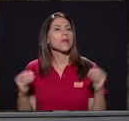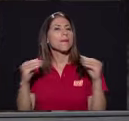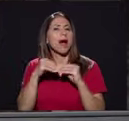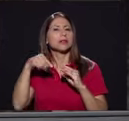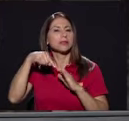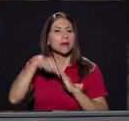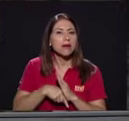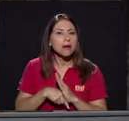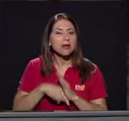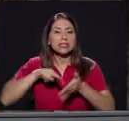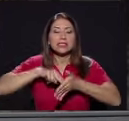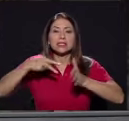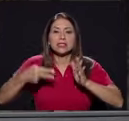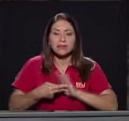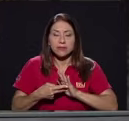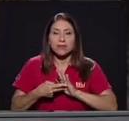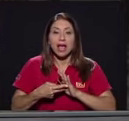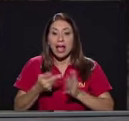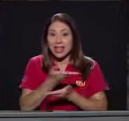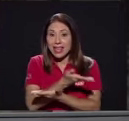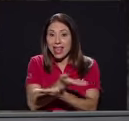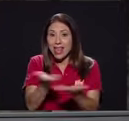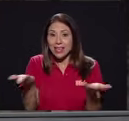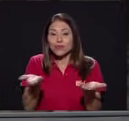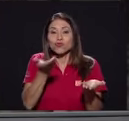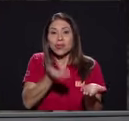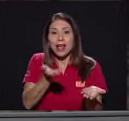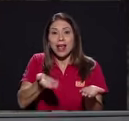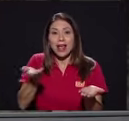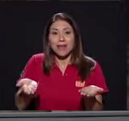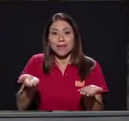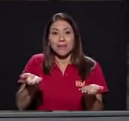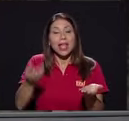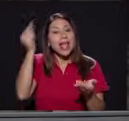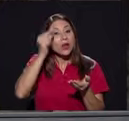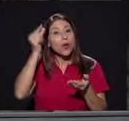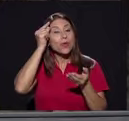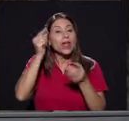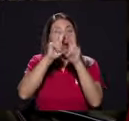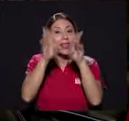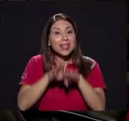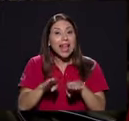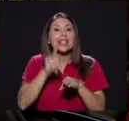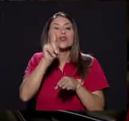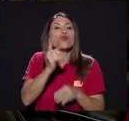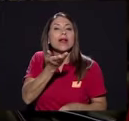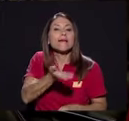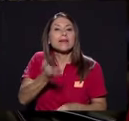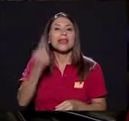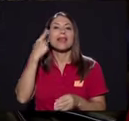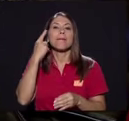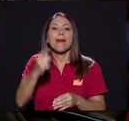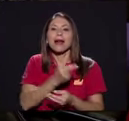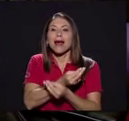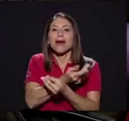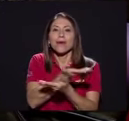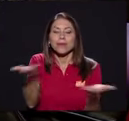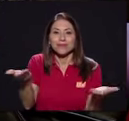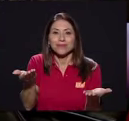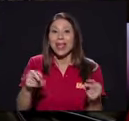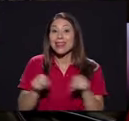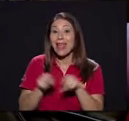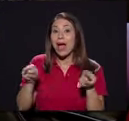va más allá de esto, es poder llevarlo, que eso sea herramienta, el gobierno digital, para poder propiciar participación. Y el otro